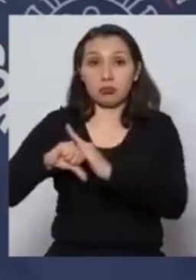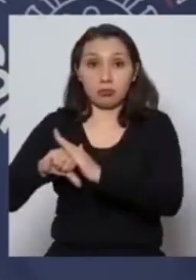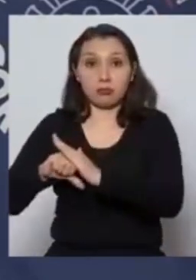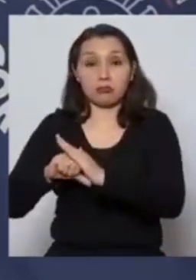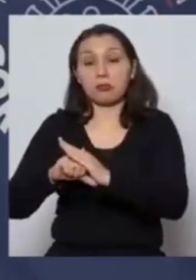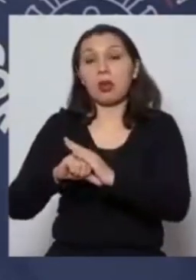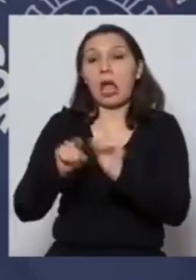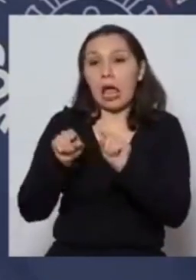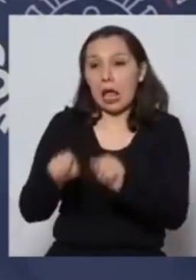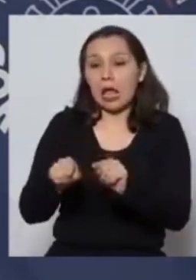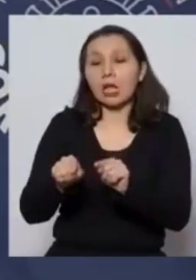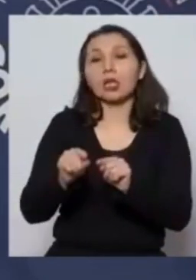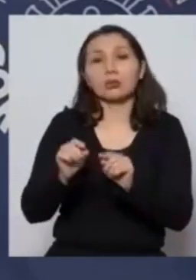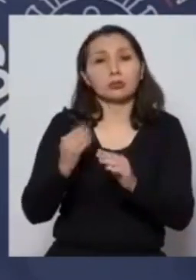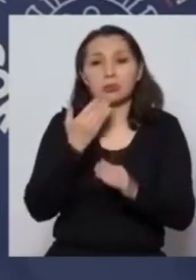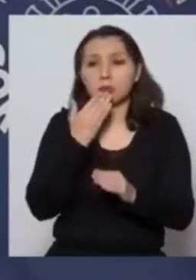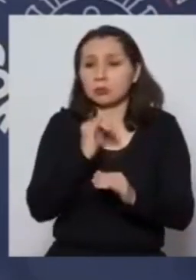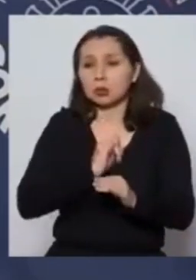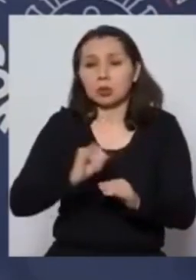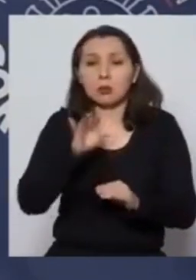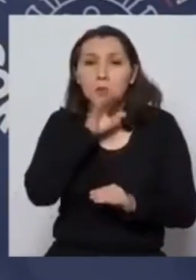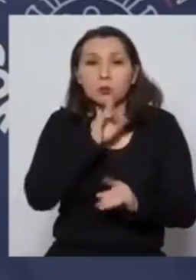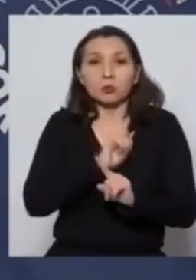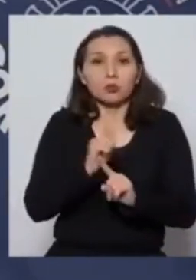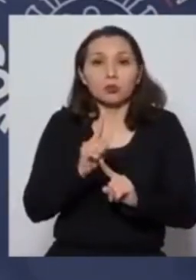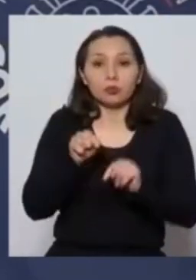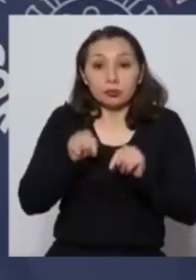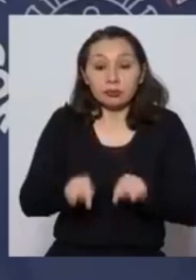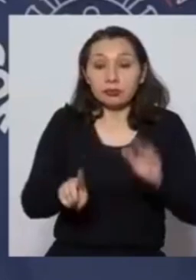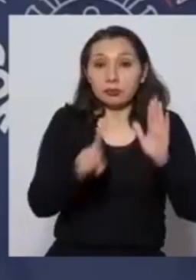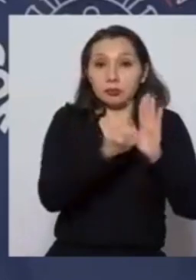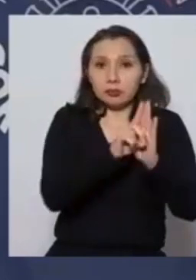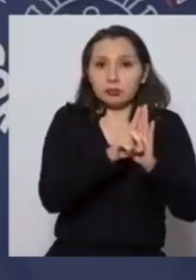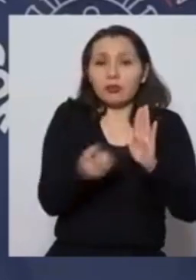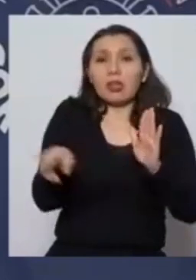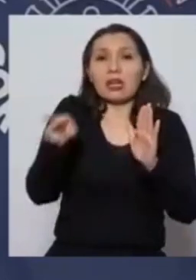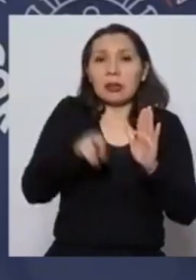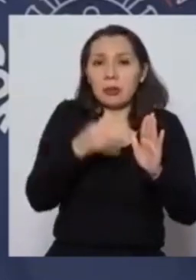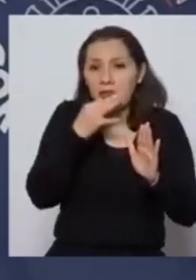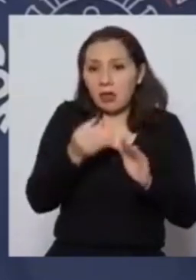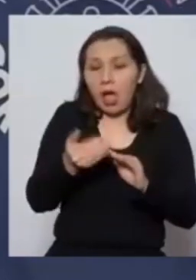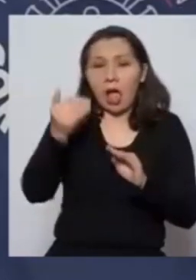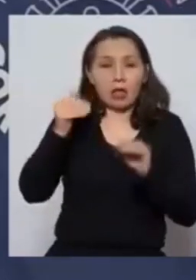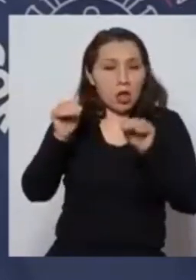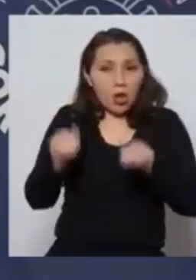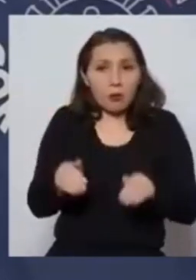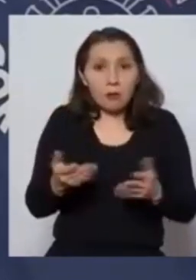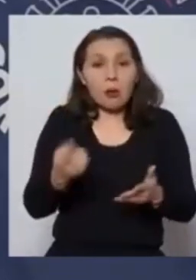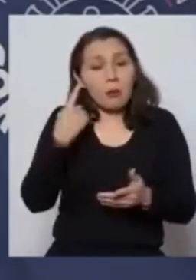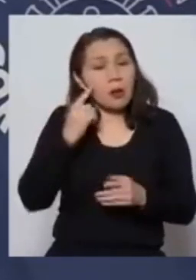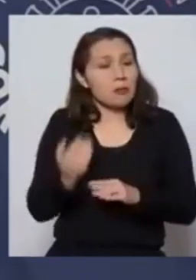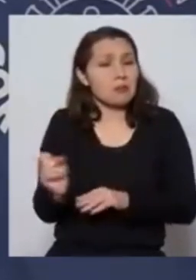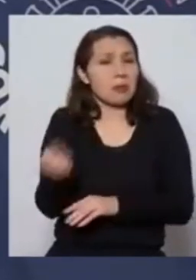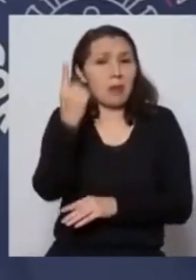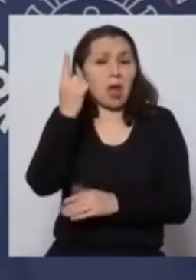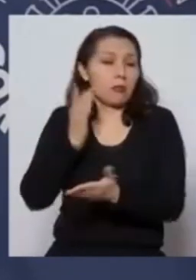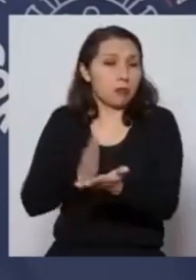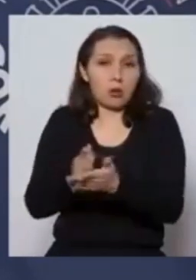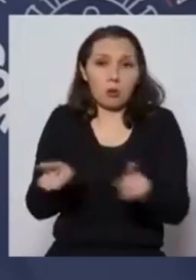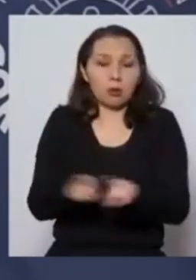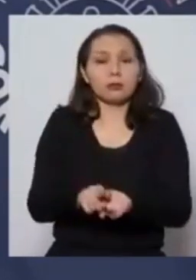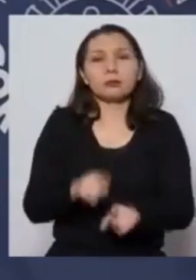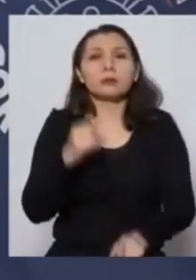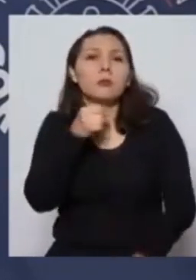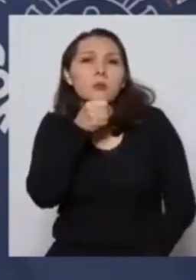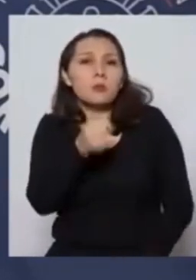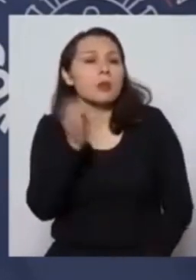el criterio que hemos usado, no desde este decreto que reitera lo dicho antes, sino desde el principio. Este puro grupo. El